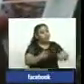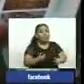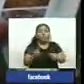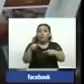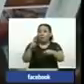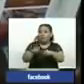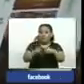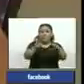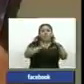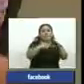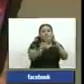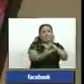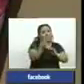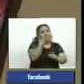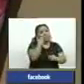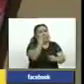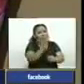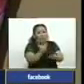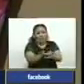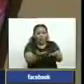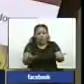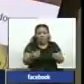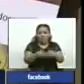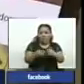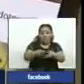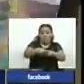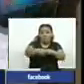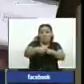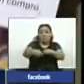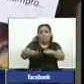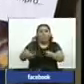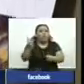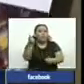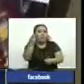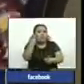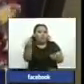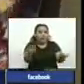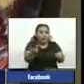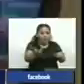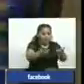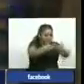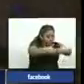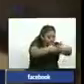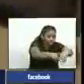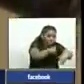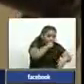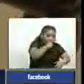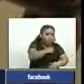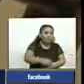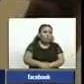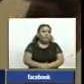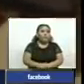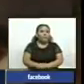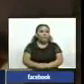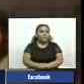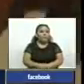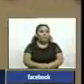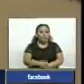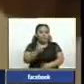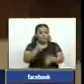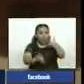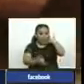Pero en redes sociales se puede encontrar este tipo de artefactos que seguramente se fabrican en coheterías clandestinas. Aló.